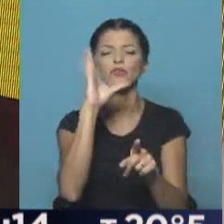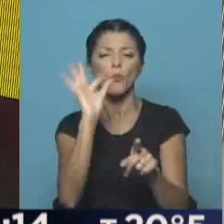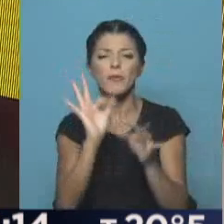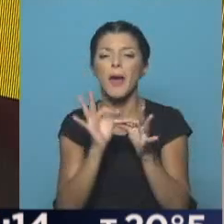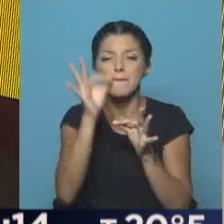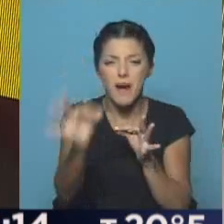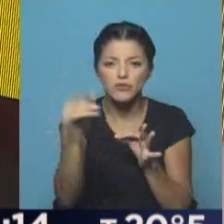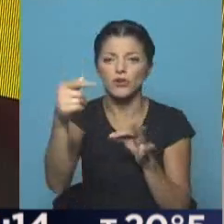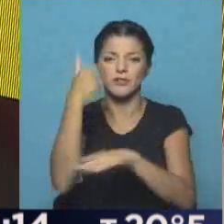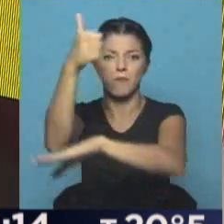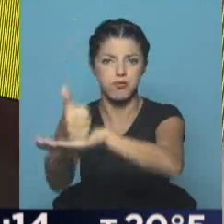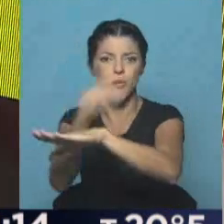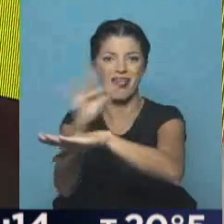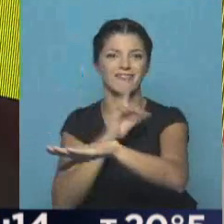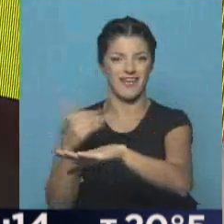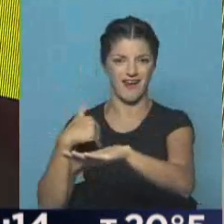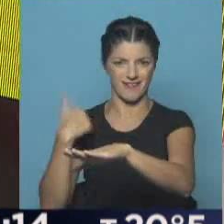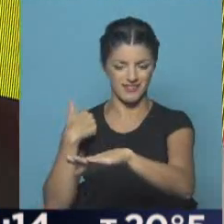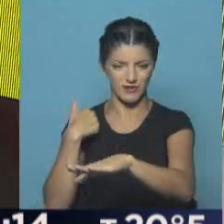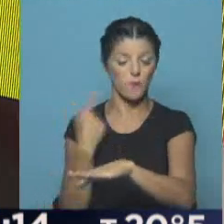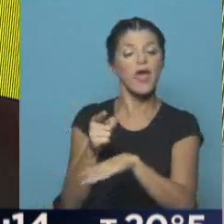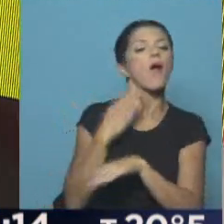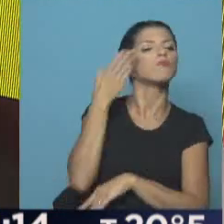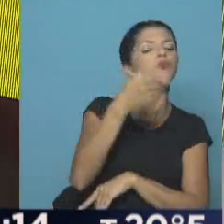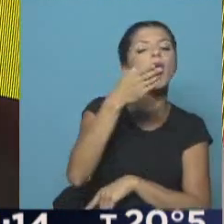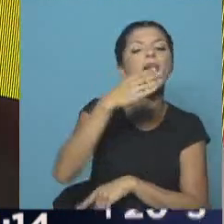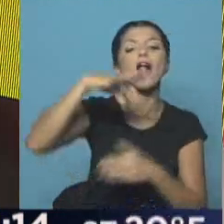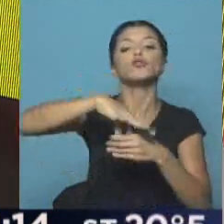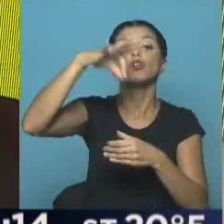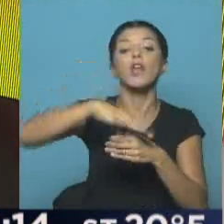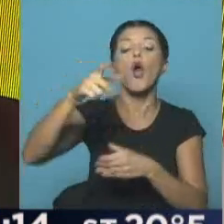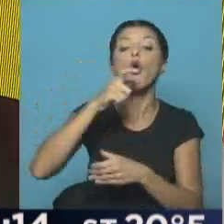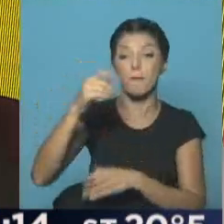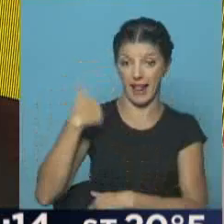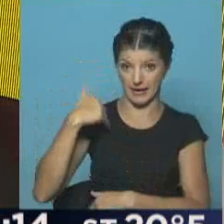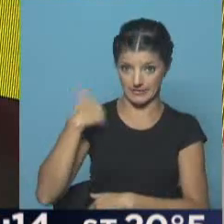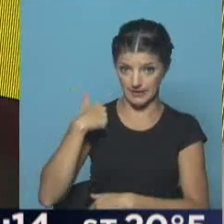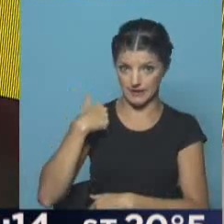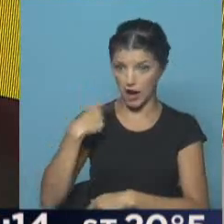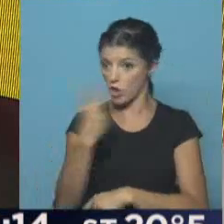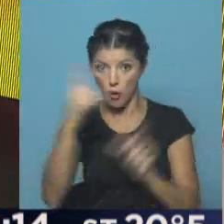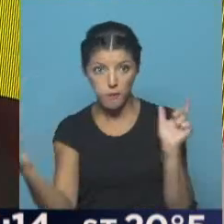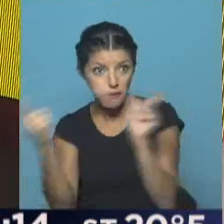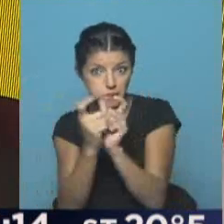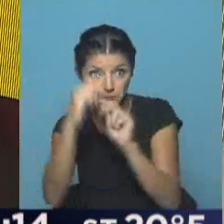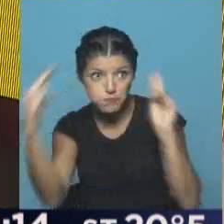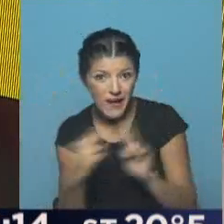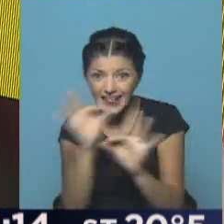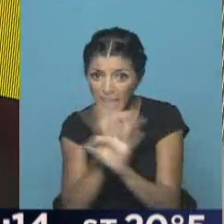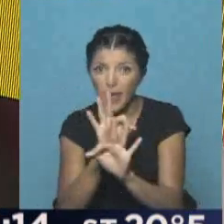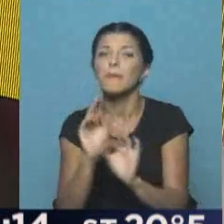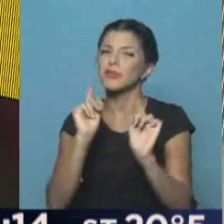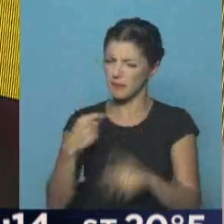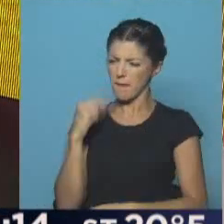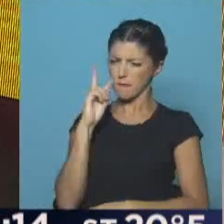en el predio de la AFA en Ezeiza, en el sorteo de la Copa Argentina. No solo no se encontraron, sino que presten mucha atención